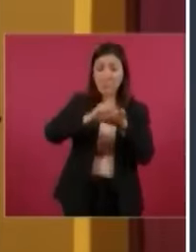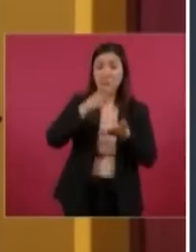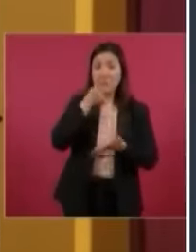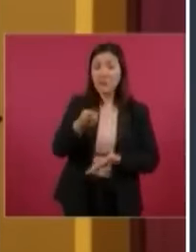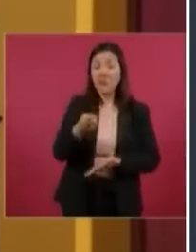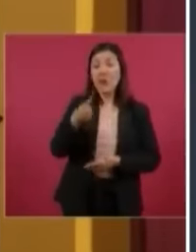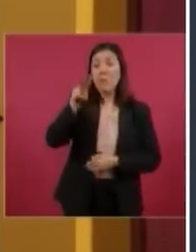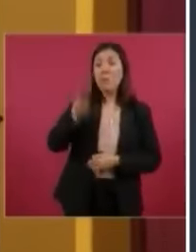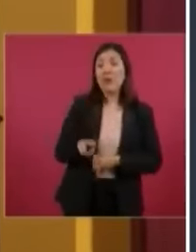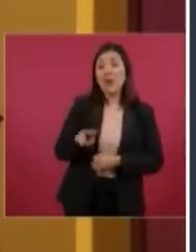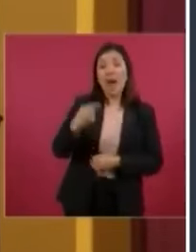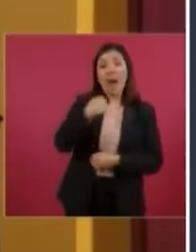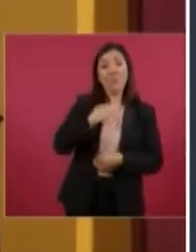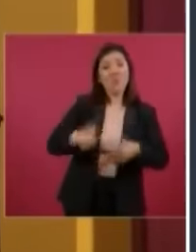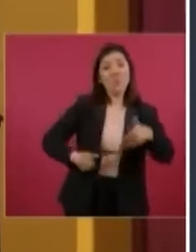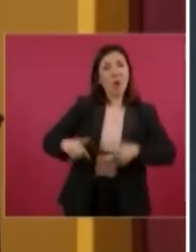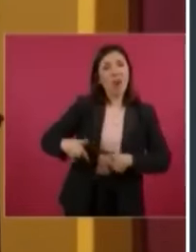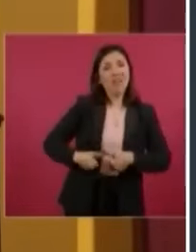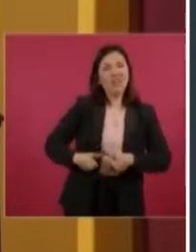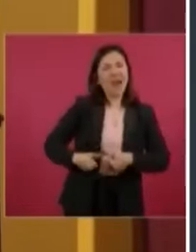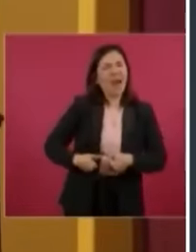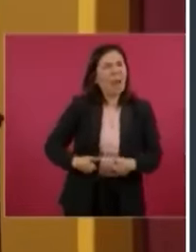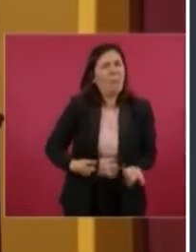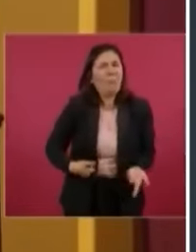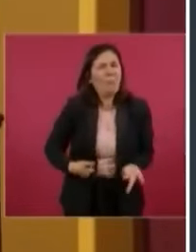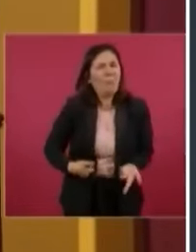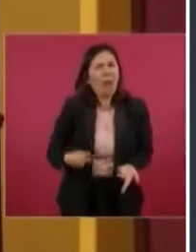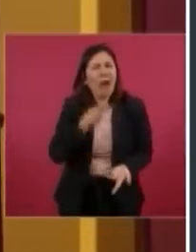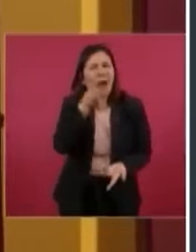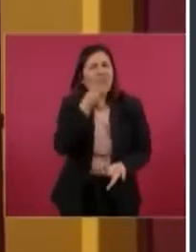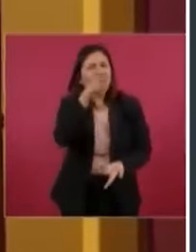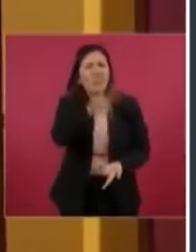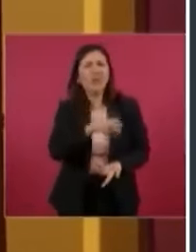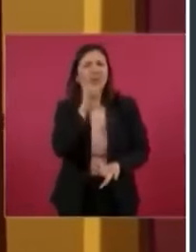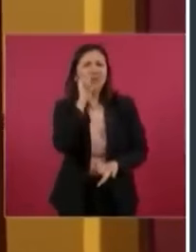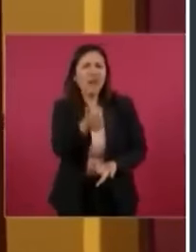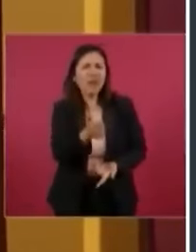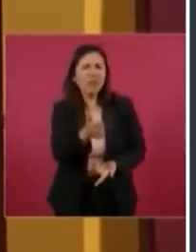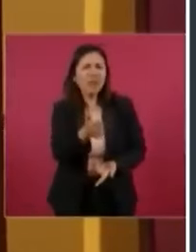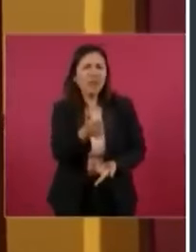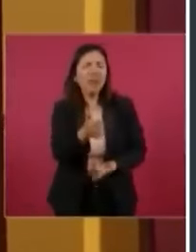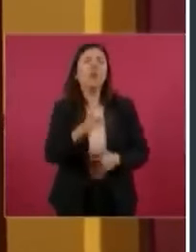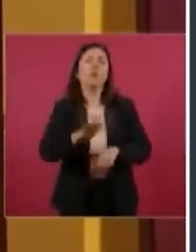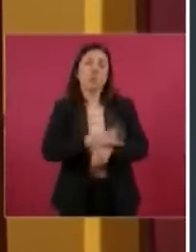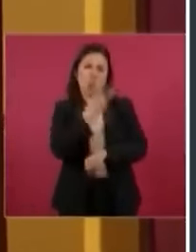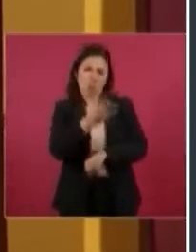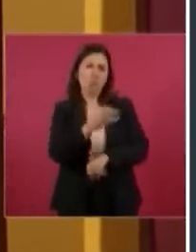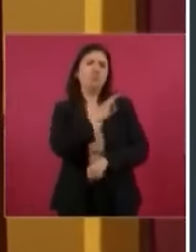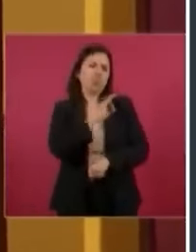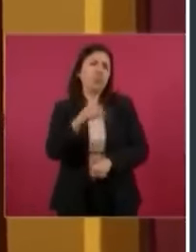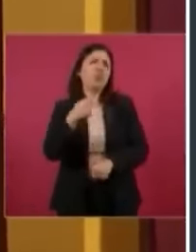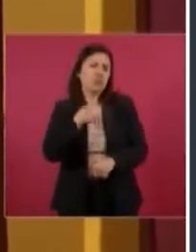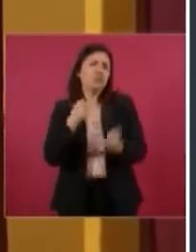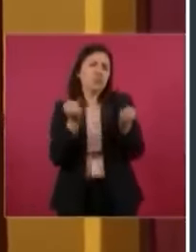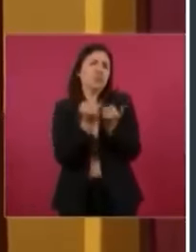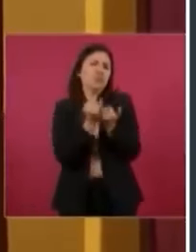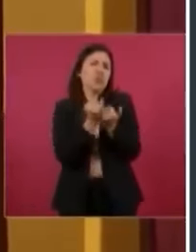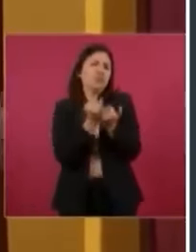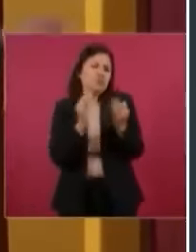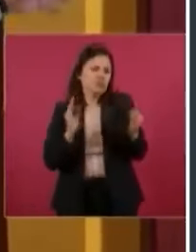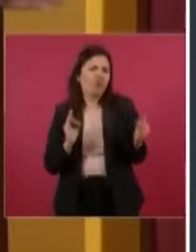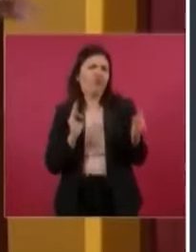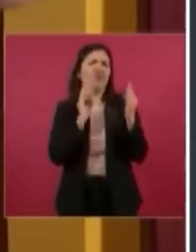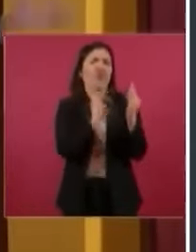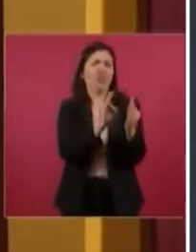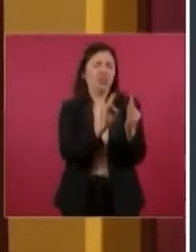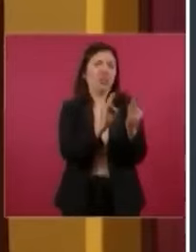porque hay que tener Cómo se dice esto seco per secreto periodístico la nota de prop pública hoy dice aunque a Golden le gustaría el debate no